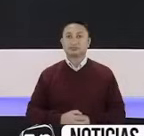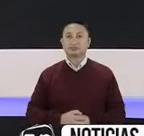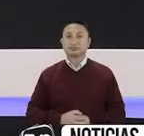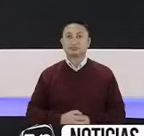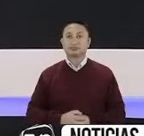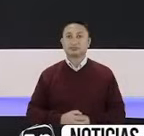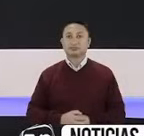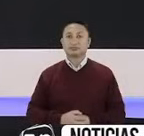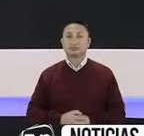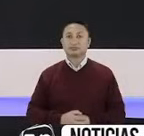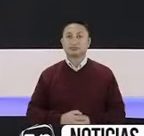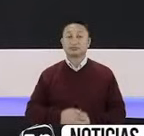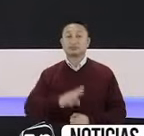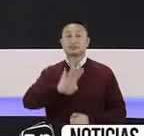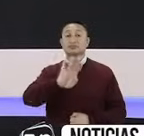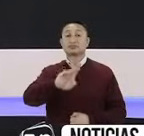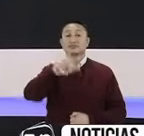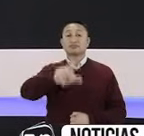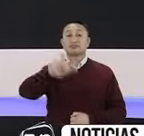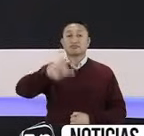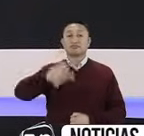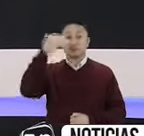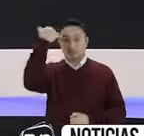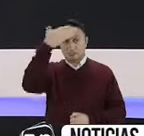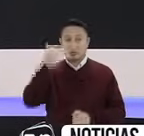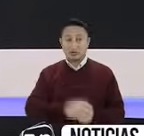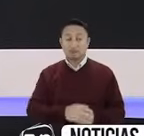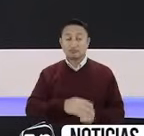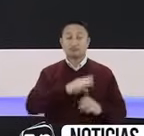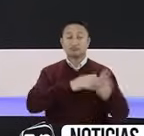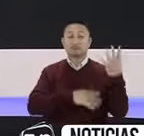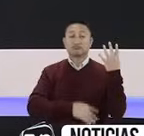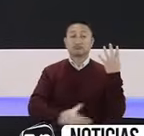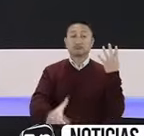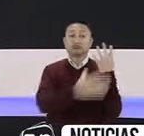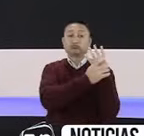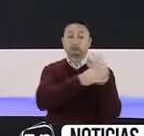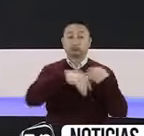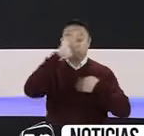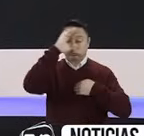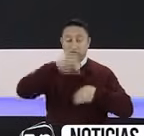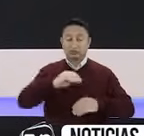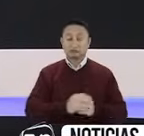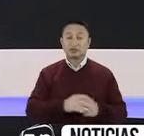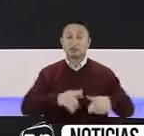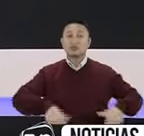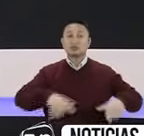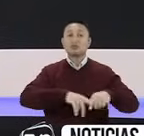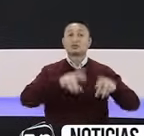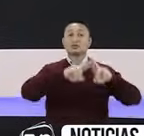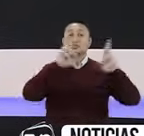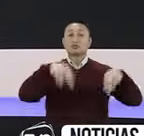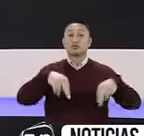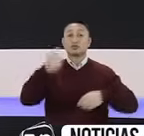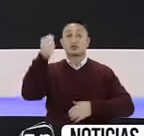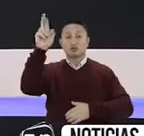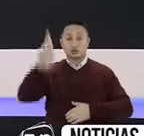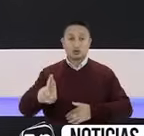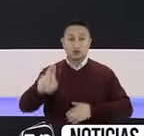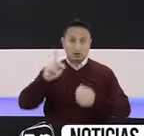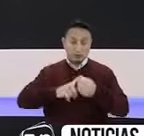Cuatro presuntos estafadores fueron detenidos por la Policía Nacional en el sector del Recreo al sur de Quito. Las